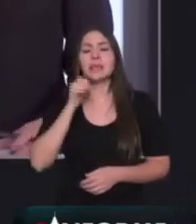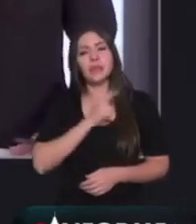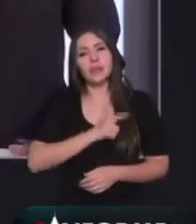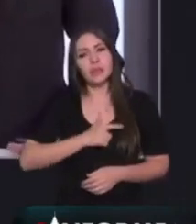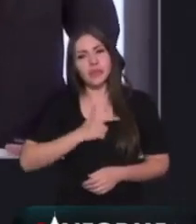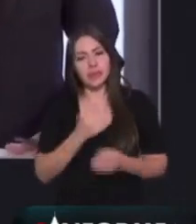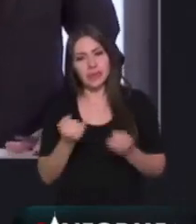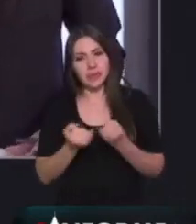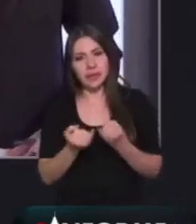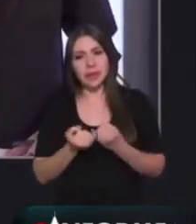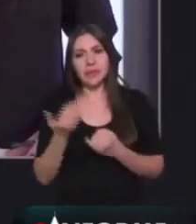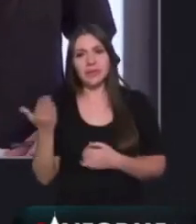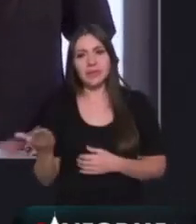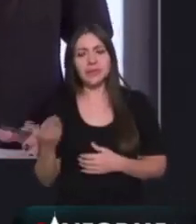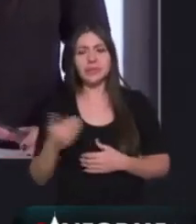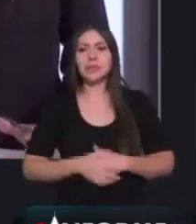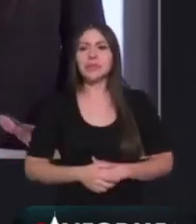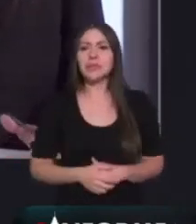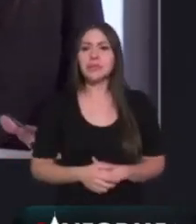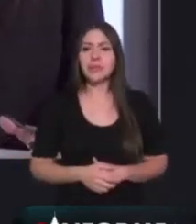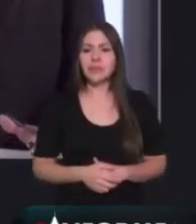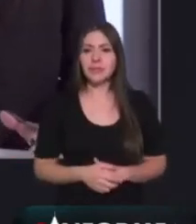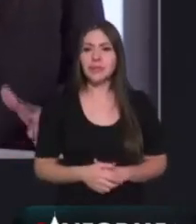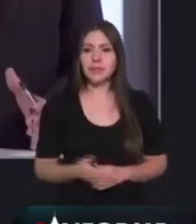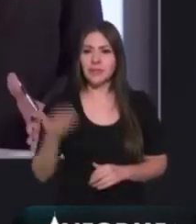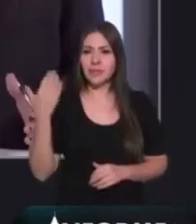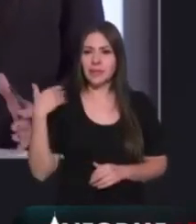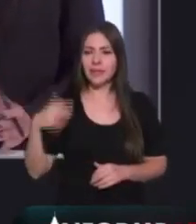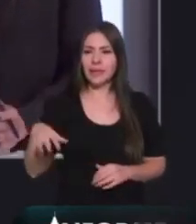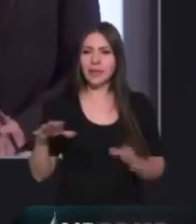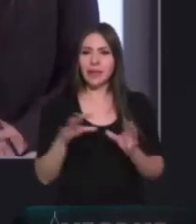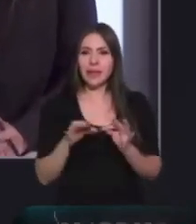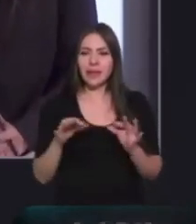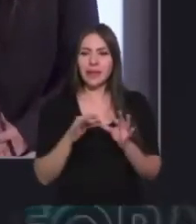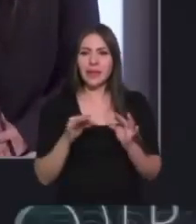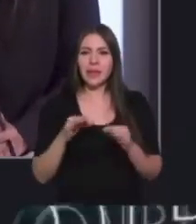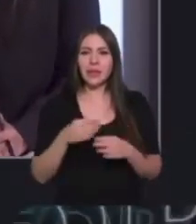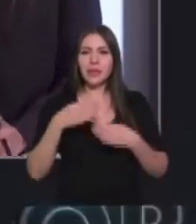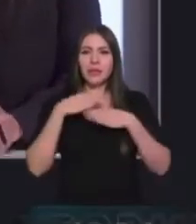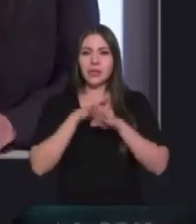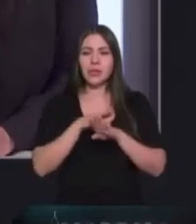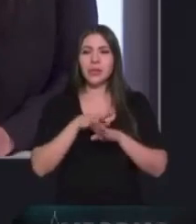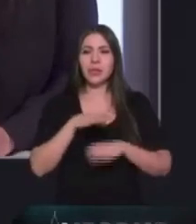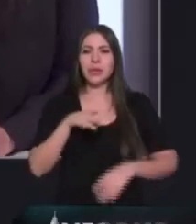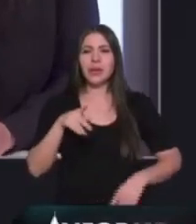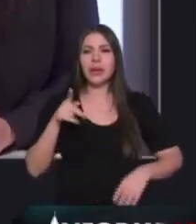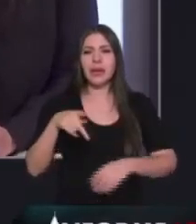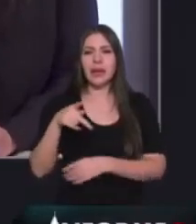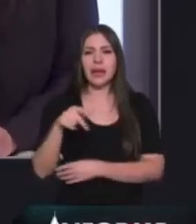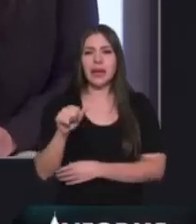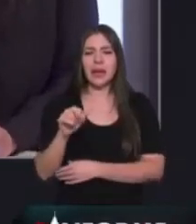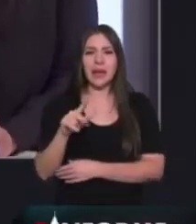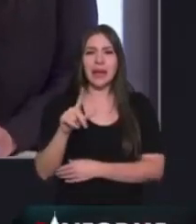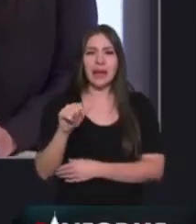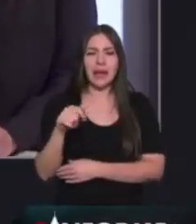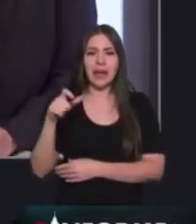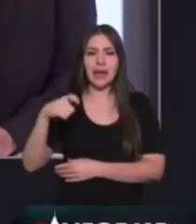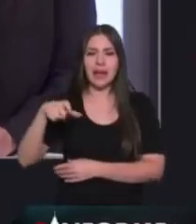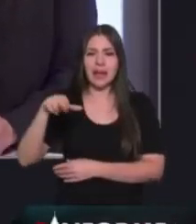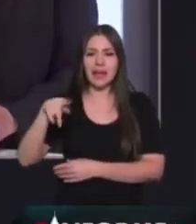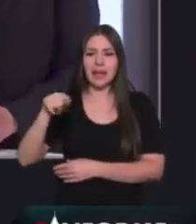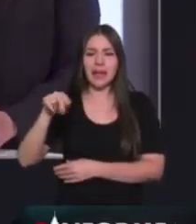Guadalupe, pero lo comentábamos, es mordaz, digamos, la conclusión a la que llega Carla Quintana, la comisionada de